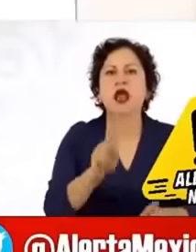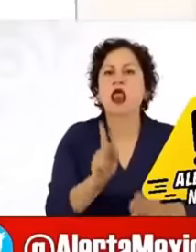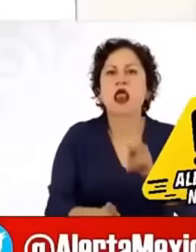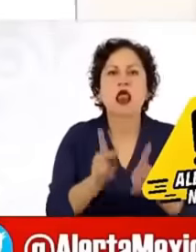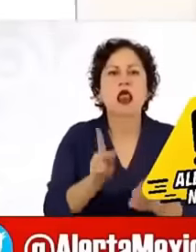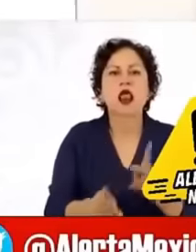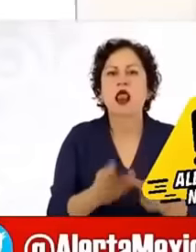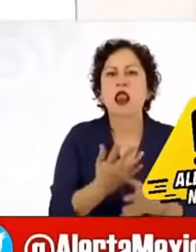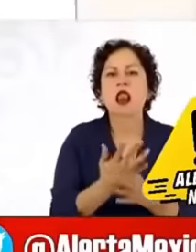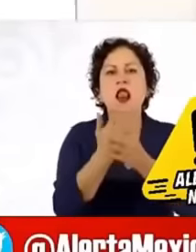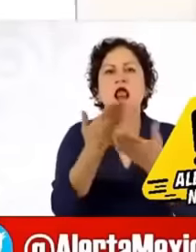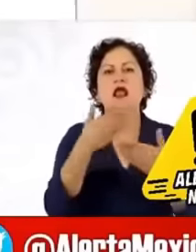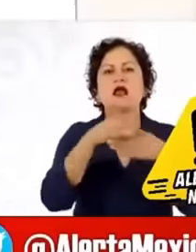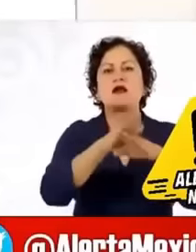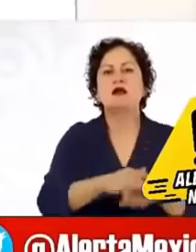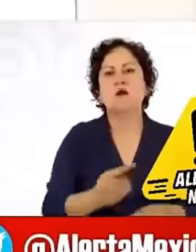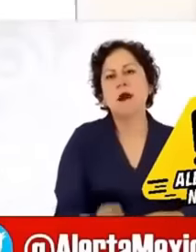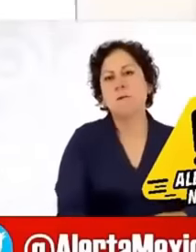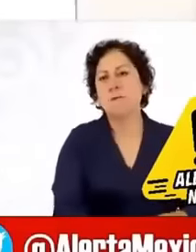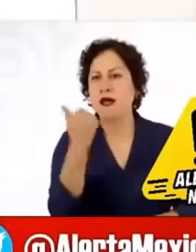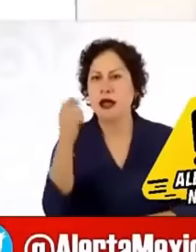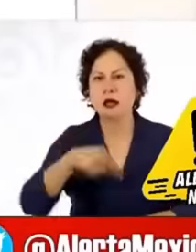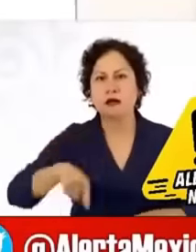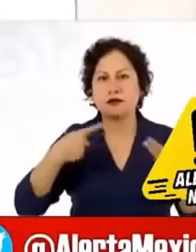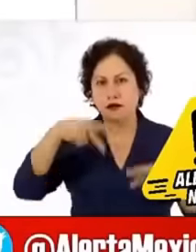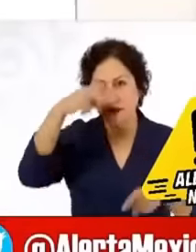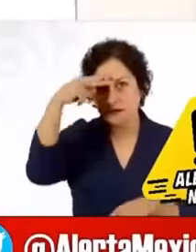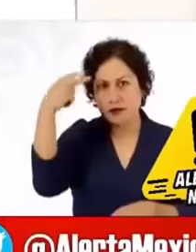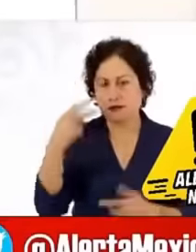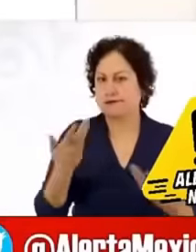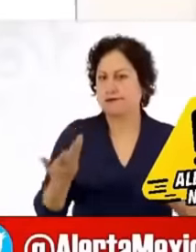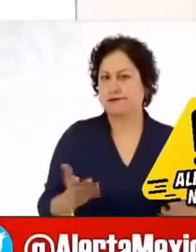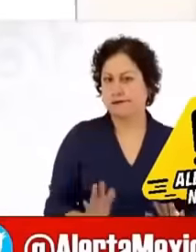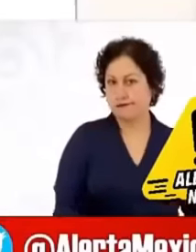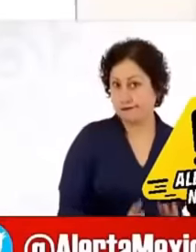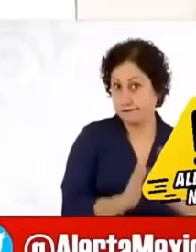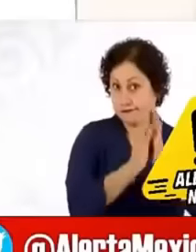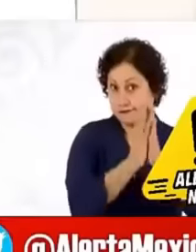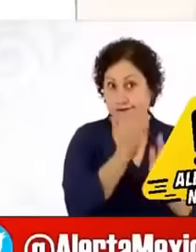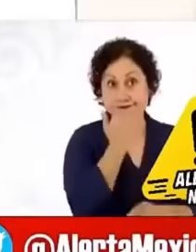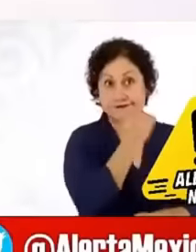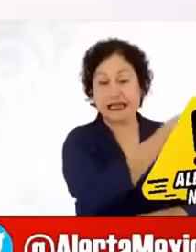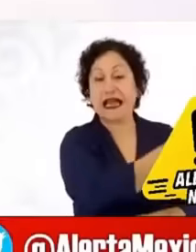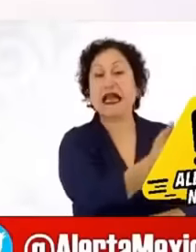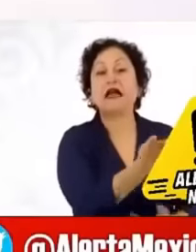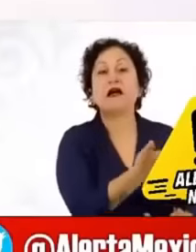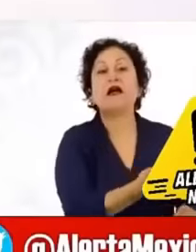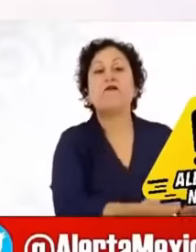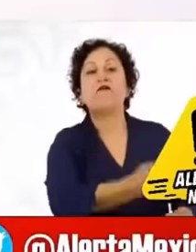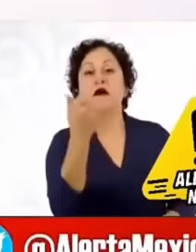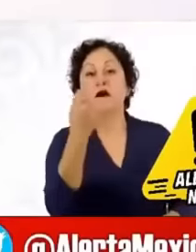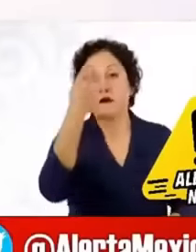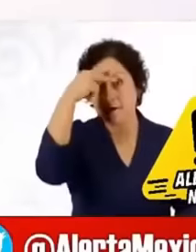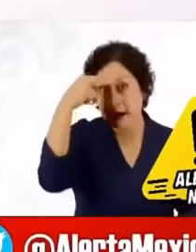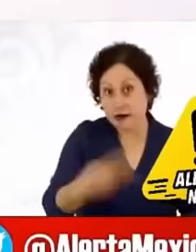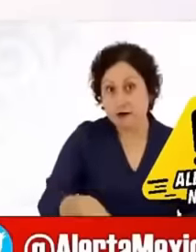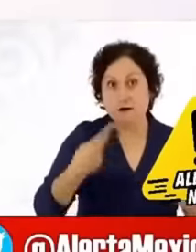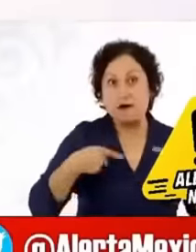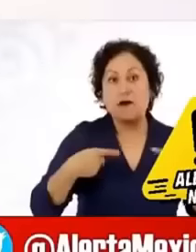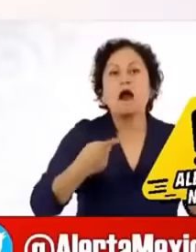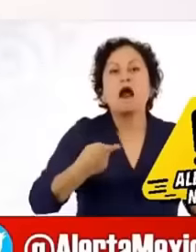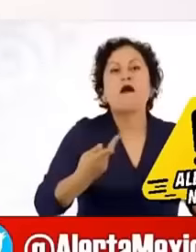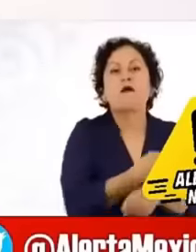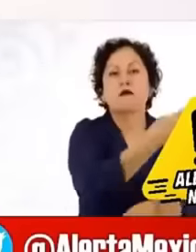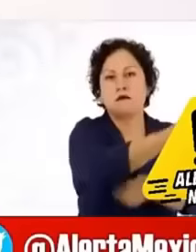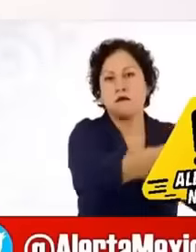¿quién va a tener los mayores problemas? Estados Unidos. Entonces, todo eso es lo que vamos a presentar, y por supuesto